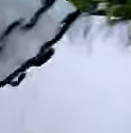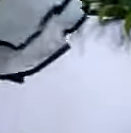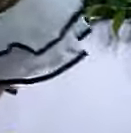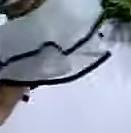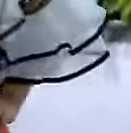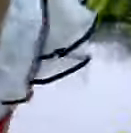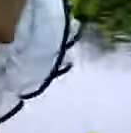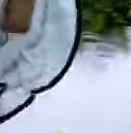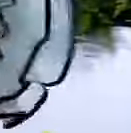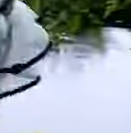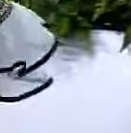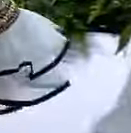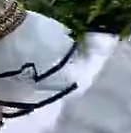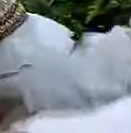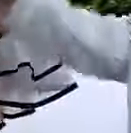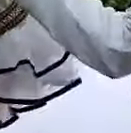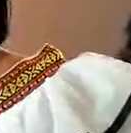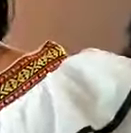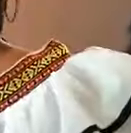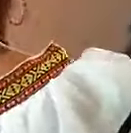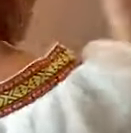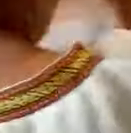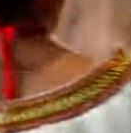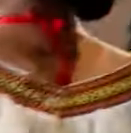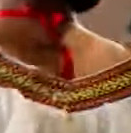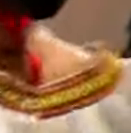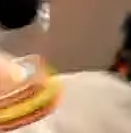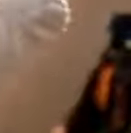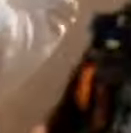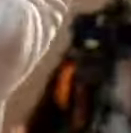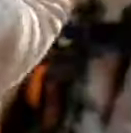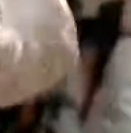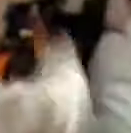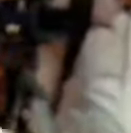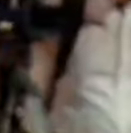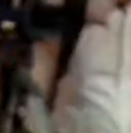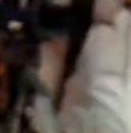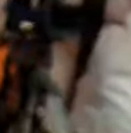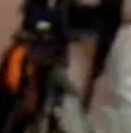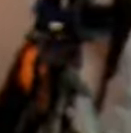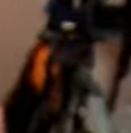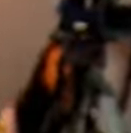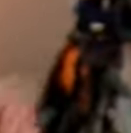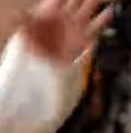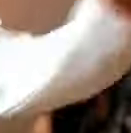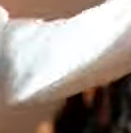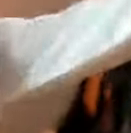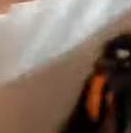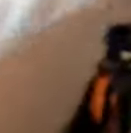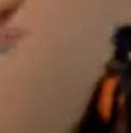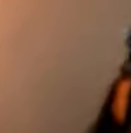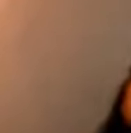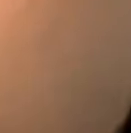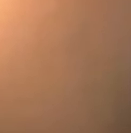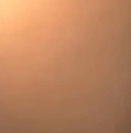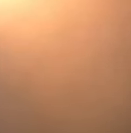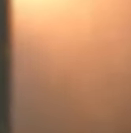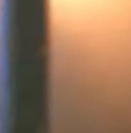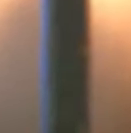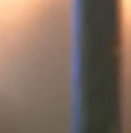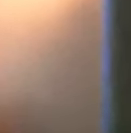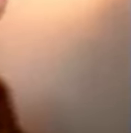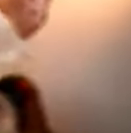Muralla y el Pozo de la Virgen. ¿De la Virgen? ¡Virgen Santísima! Mejor vamos a bailar que después le contamos el